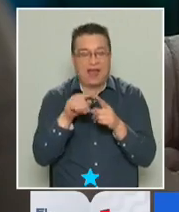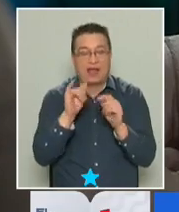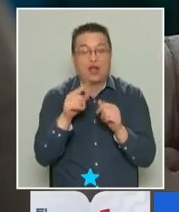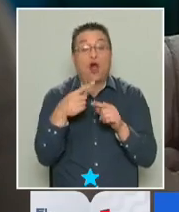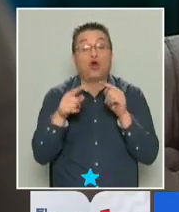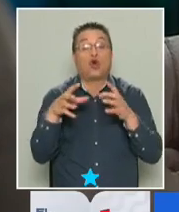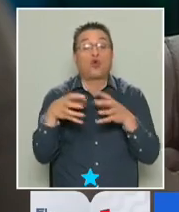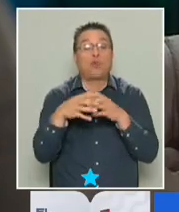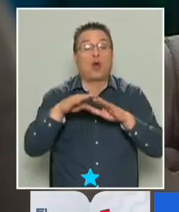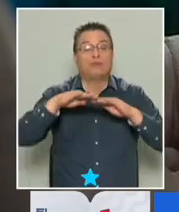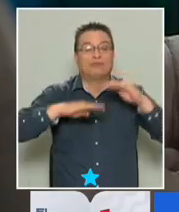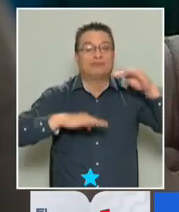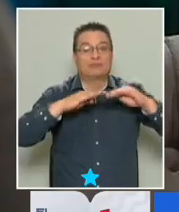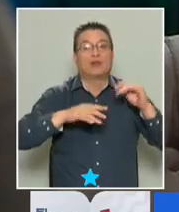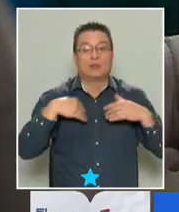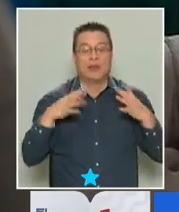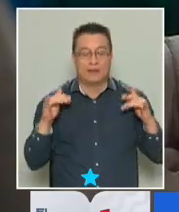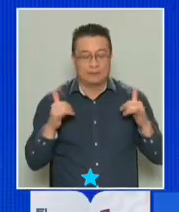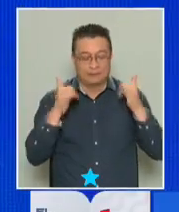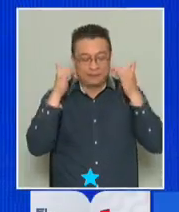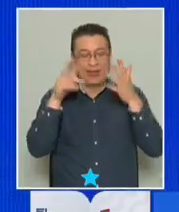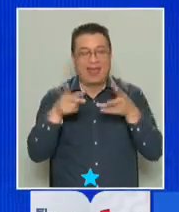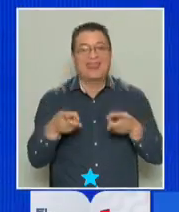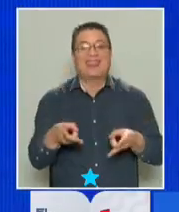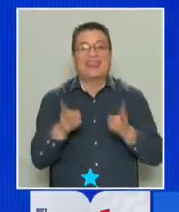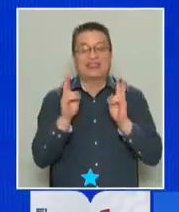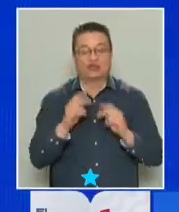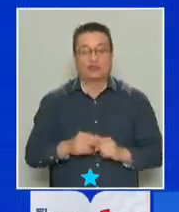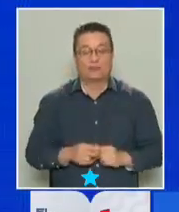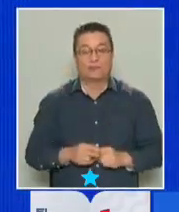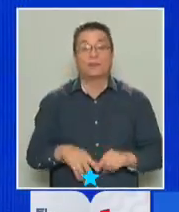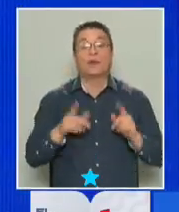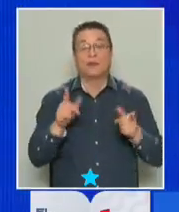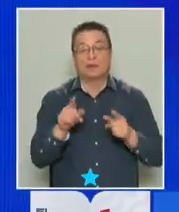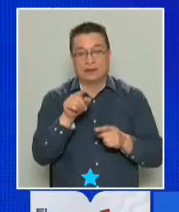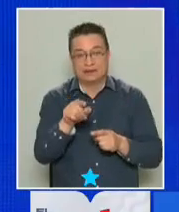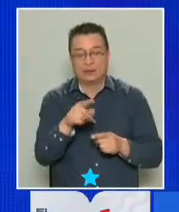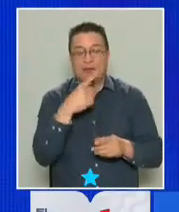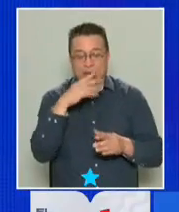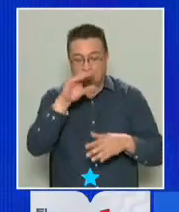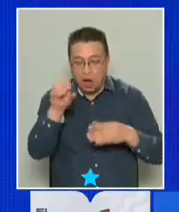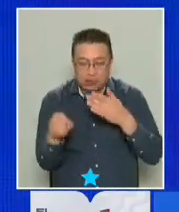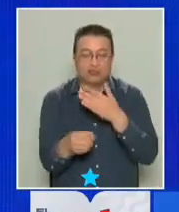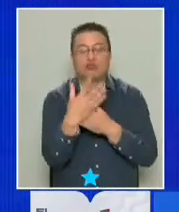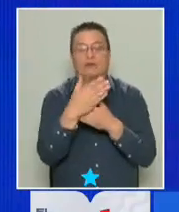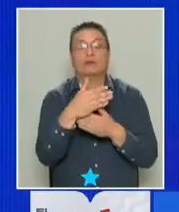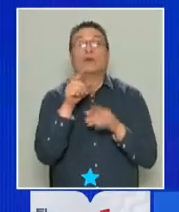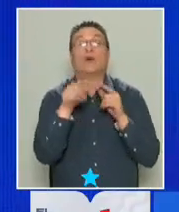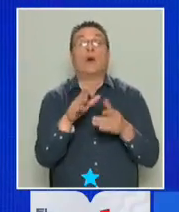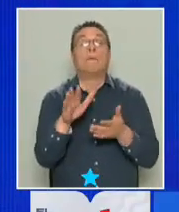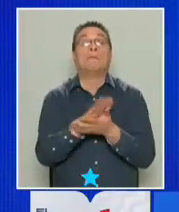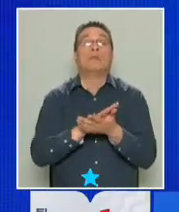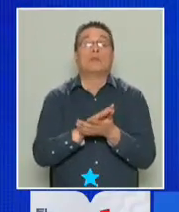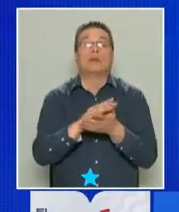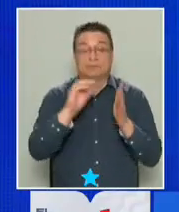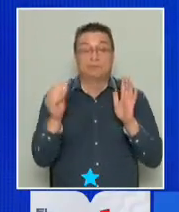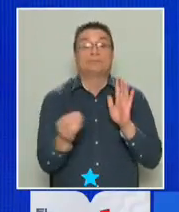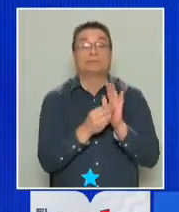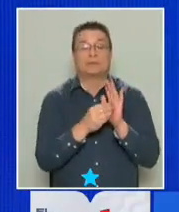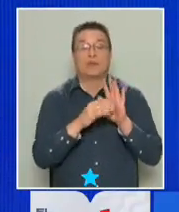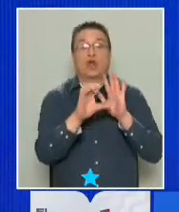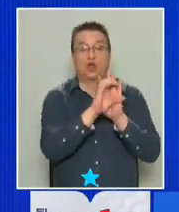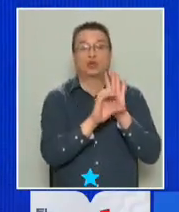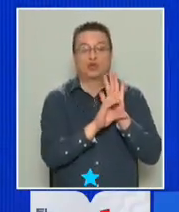para alcanzar un goce igualitario de los derechos de manera no sé si el concepto de actualizar pero sí dejar en la